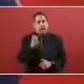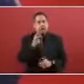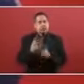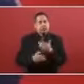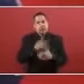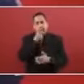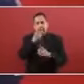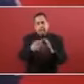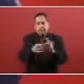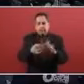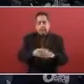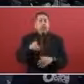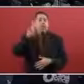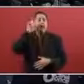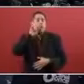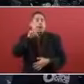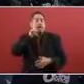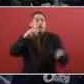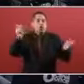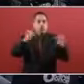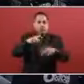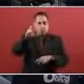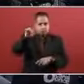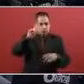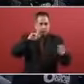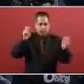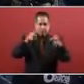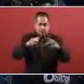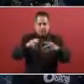puedo comentar. Mañana nos vemos,